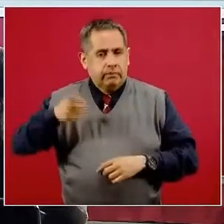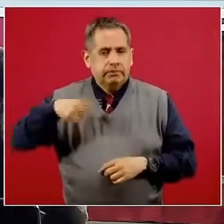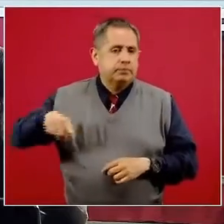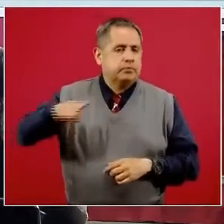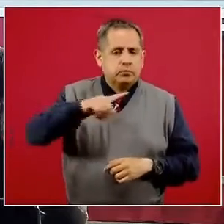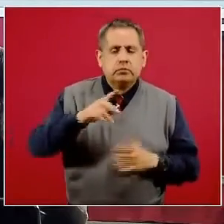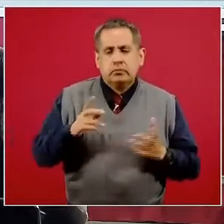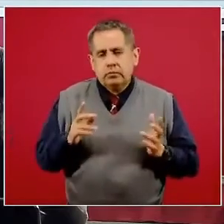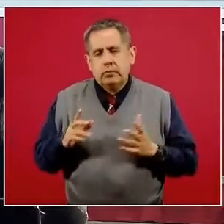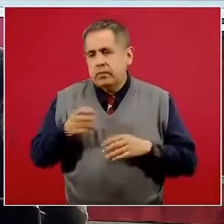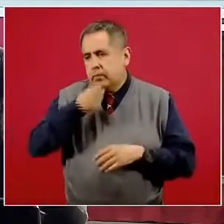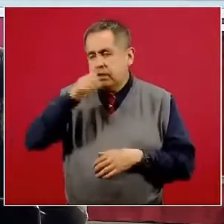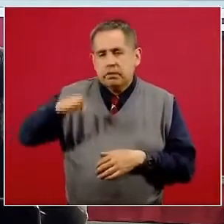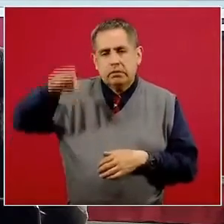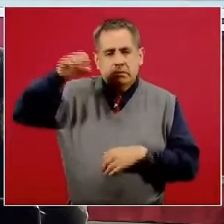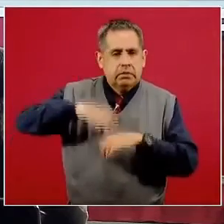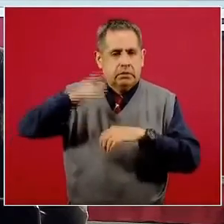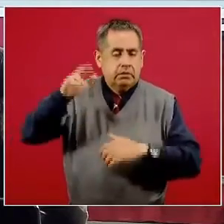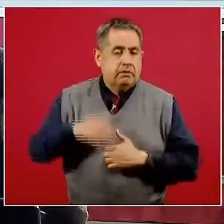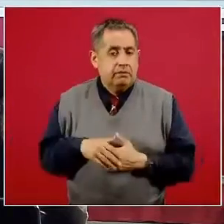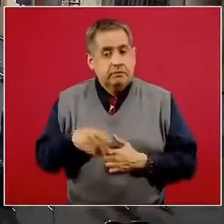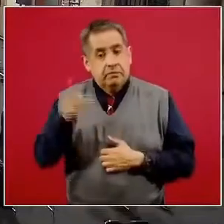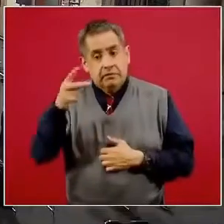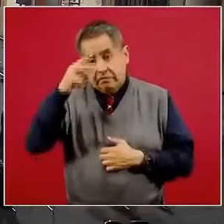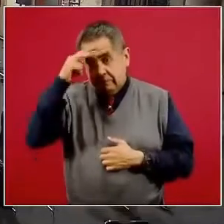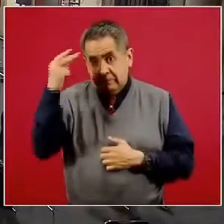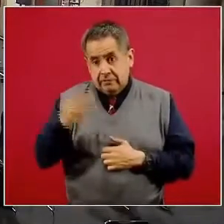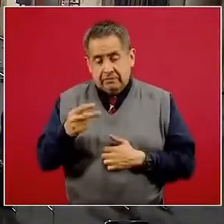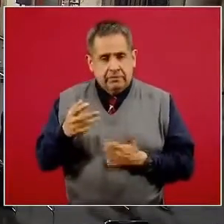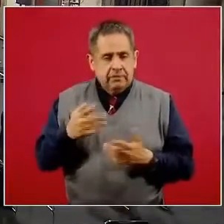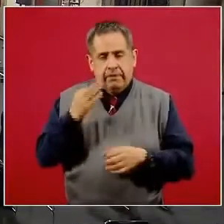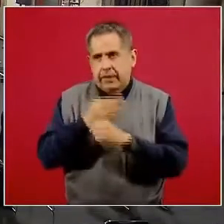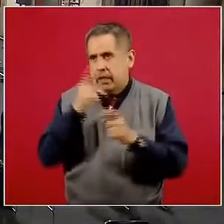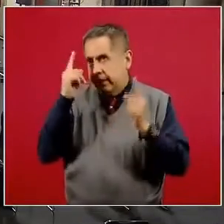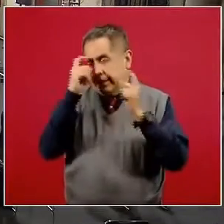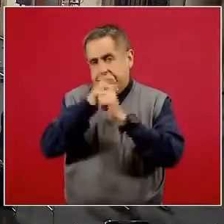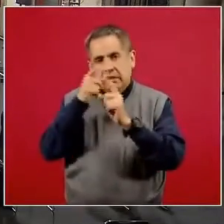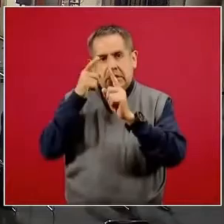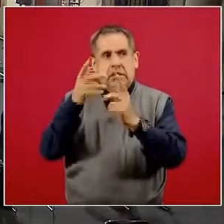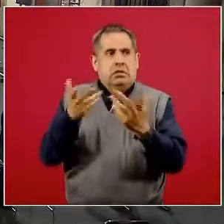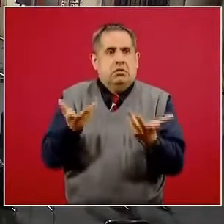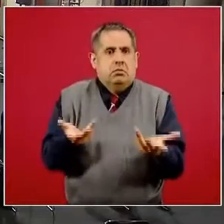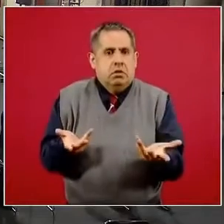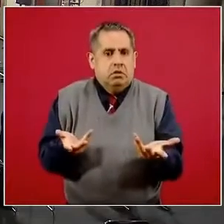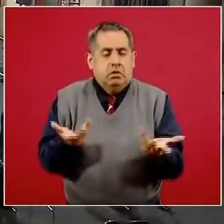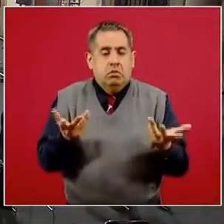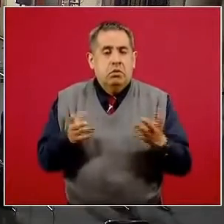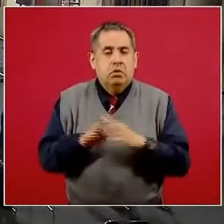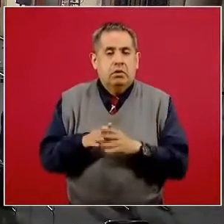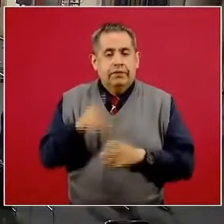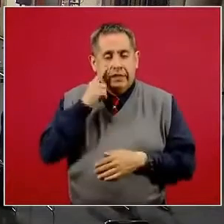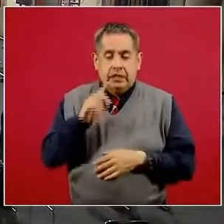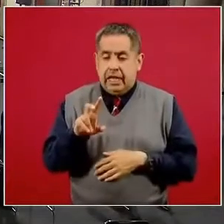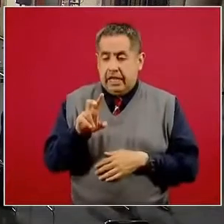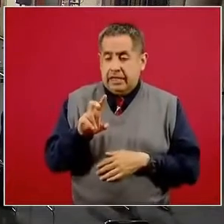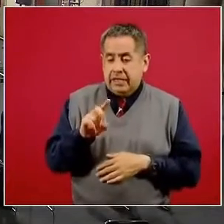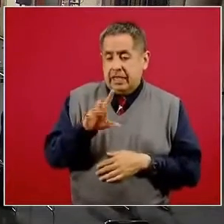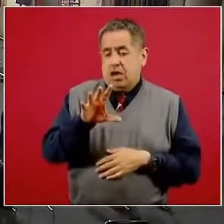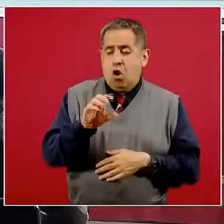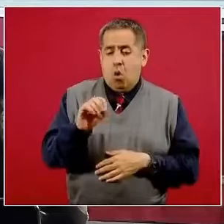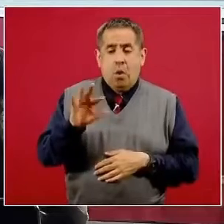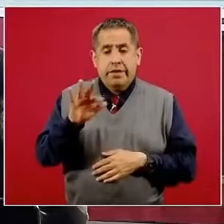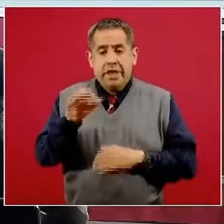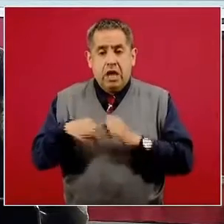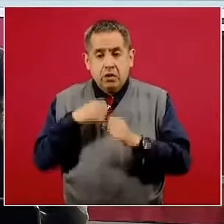personas mayores. Sin embargo, en México esto es un reto, porque prácticamente a partir de los 35, 40